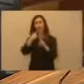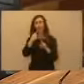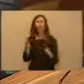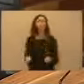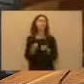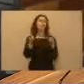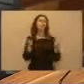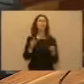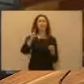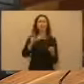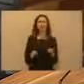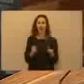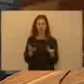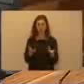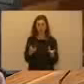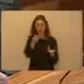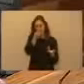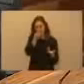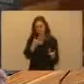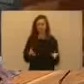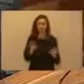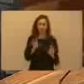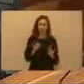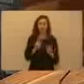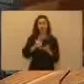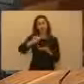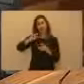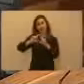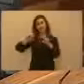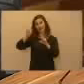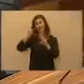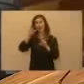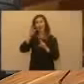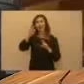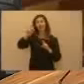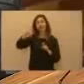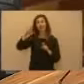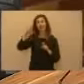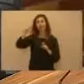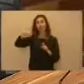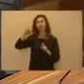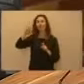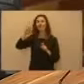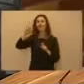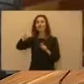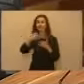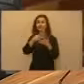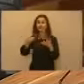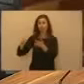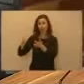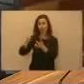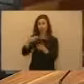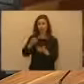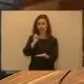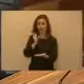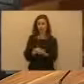había pagado. Desde luego, un montón de servicios subcontratados a la empresa Ten con Ten por el módico precio de 700 euros. Se le olvidó decir que esa